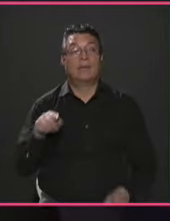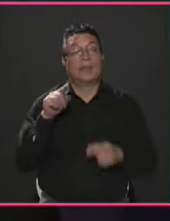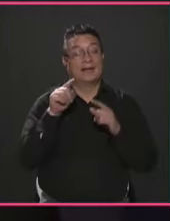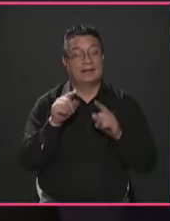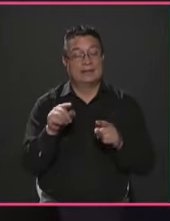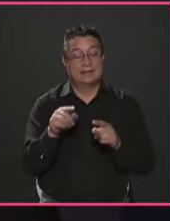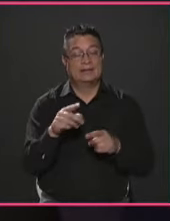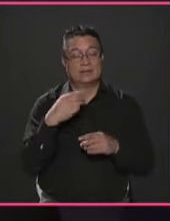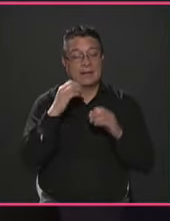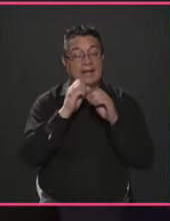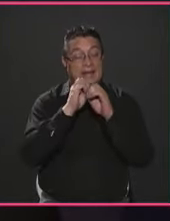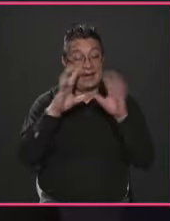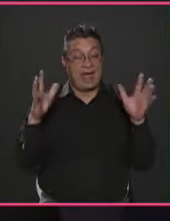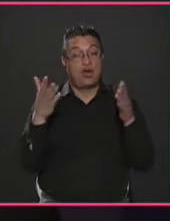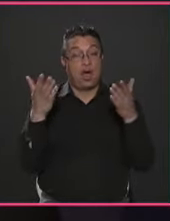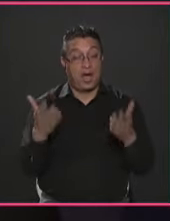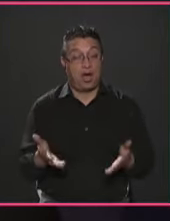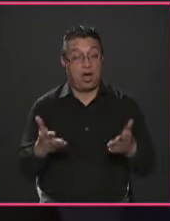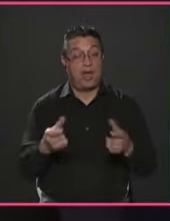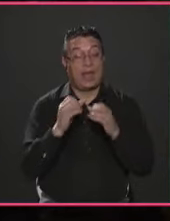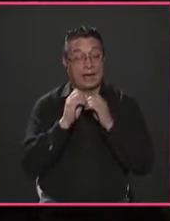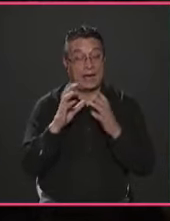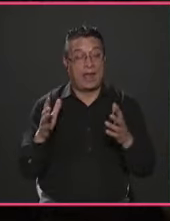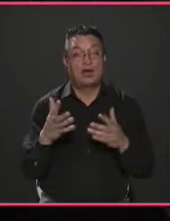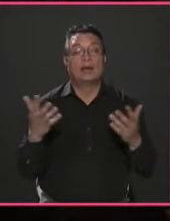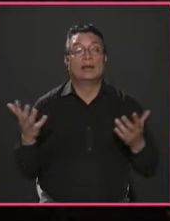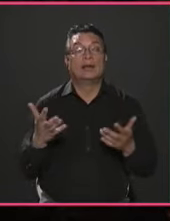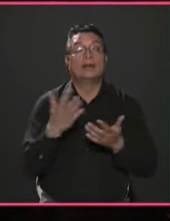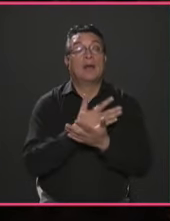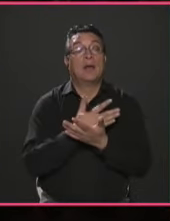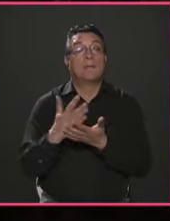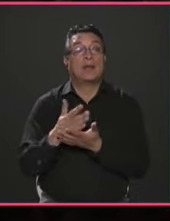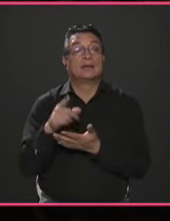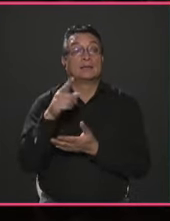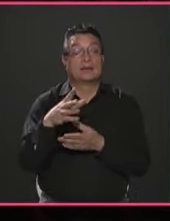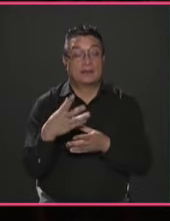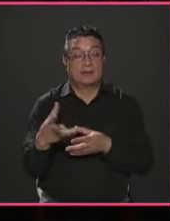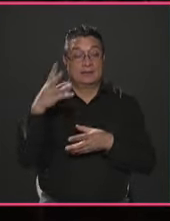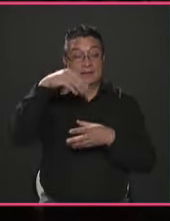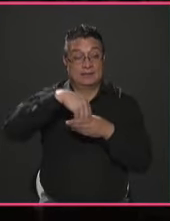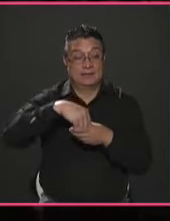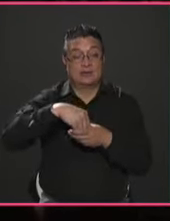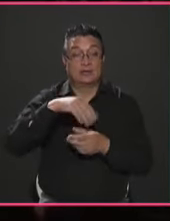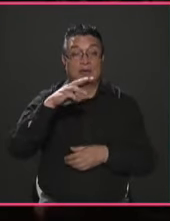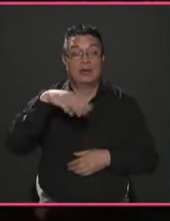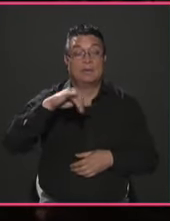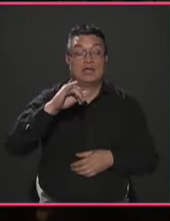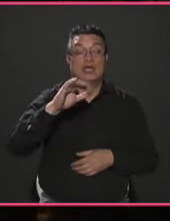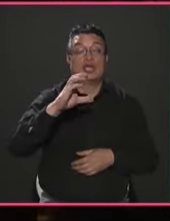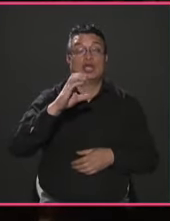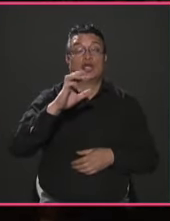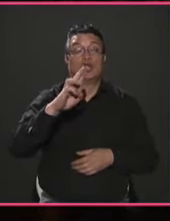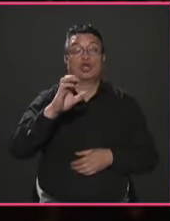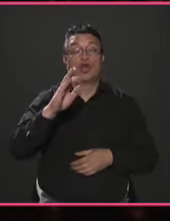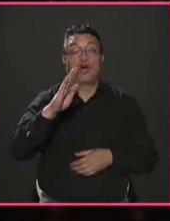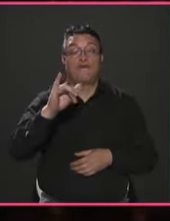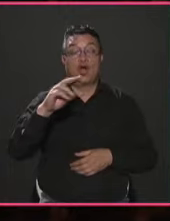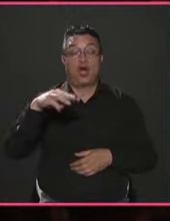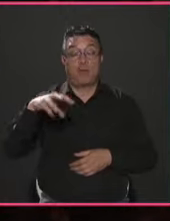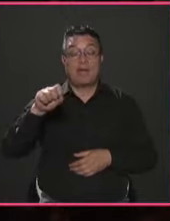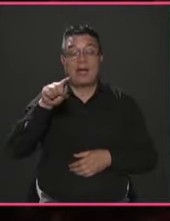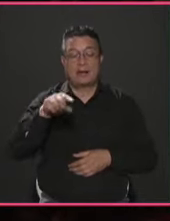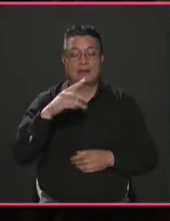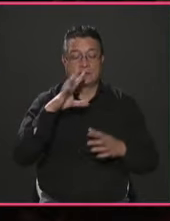es claro ahora que lo que ocurre dentro del microbioma es algo que está